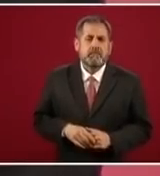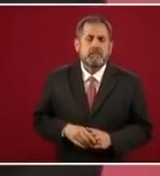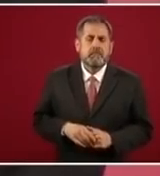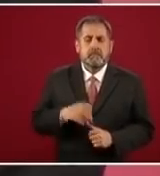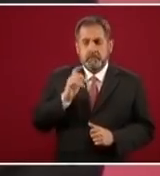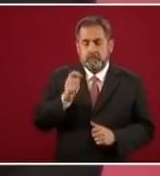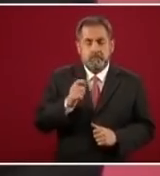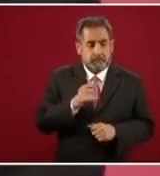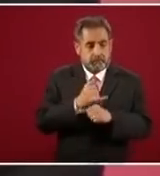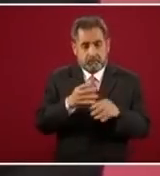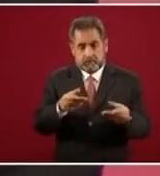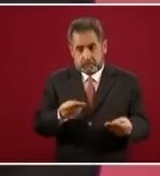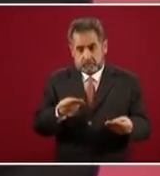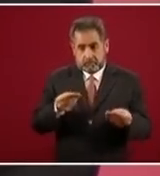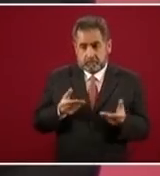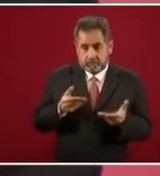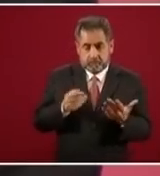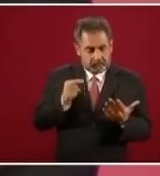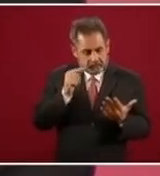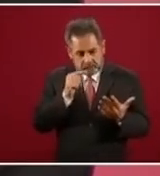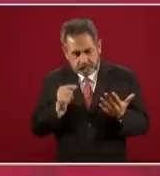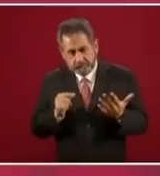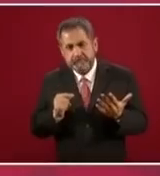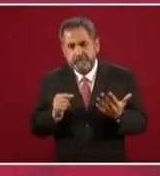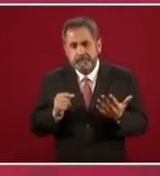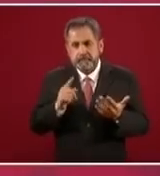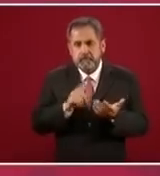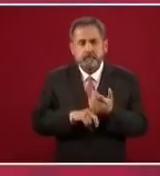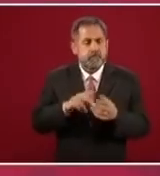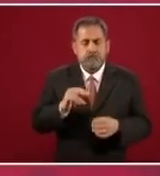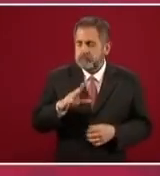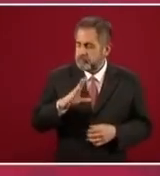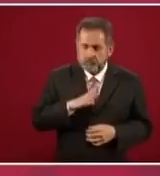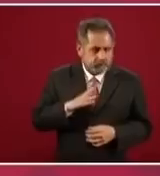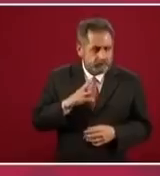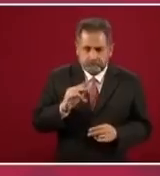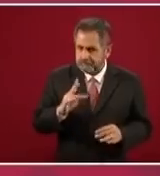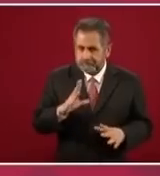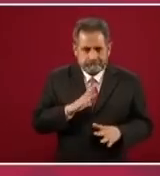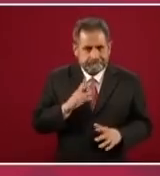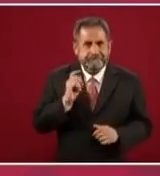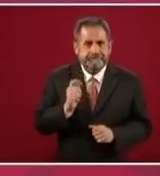lo que nos informó es de que no ha habido